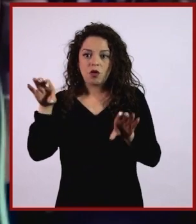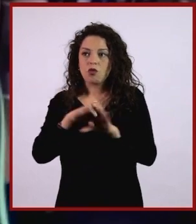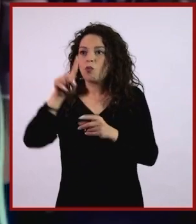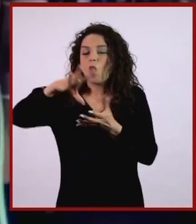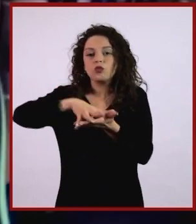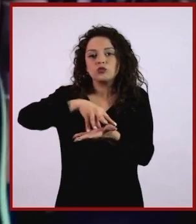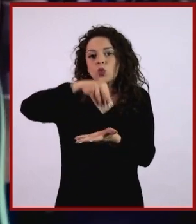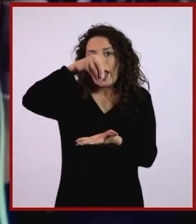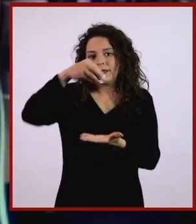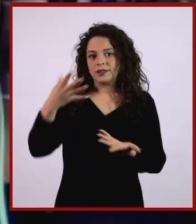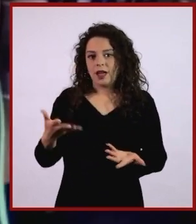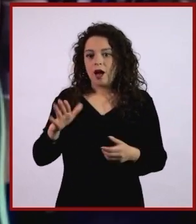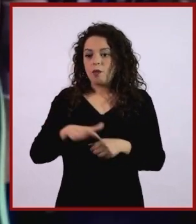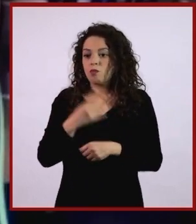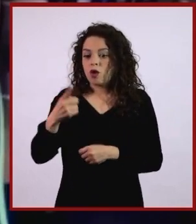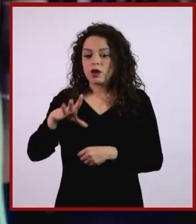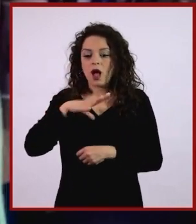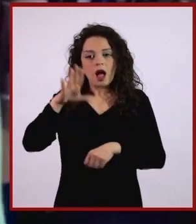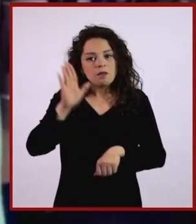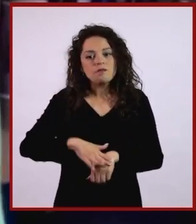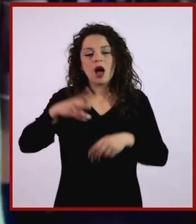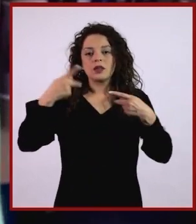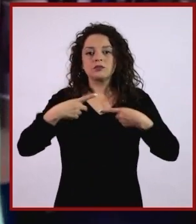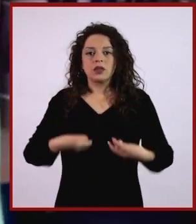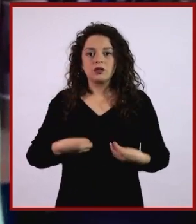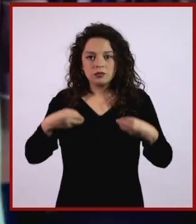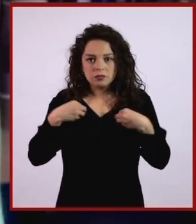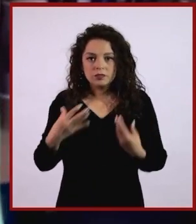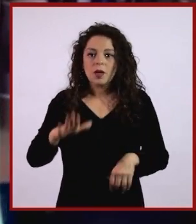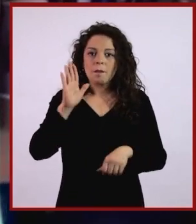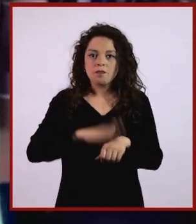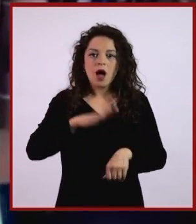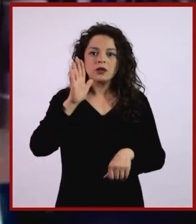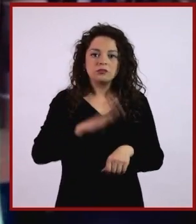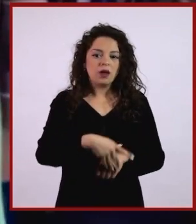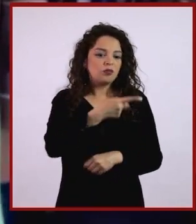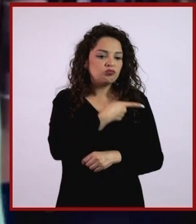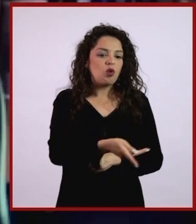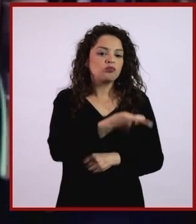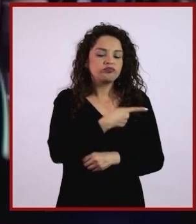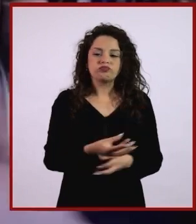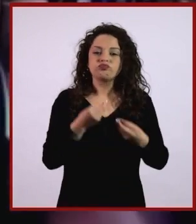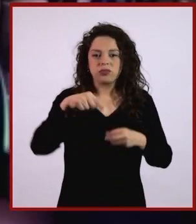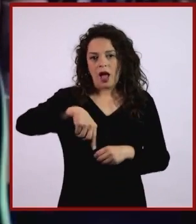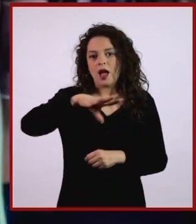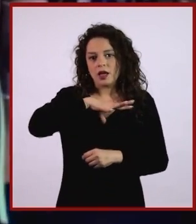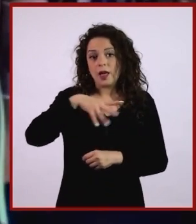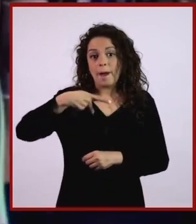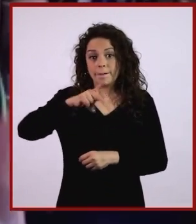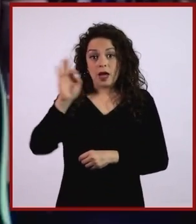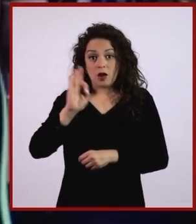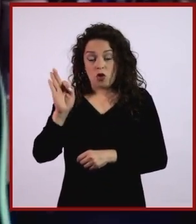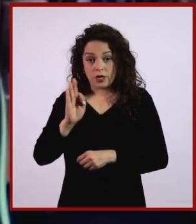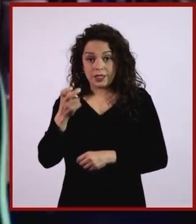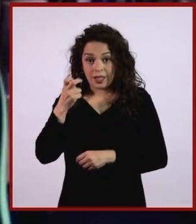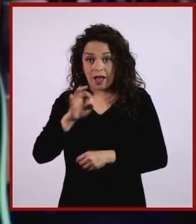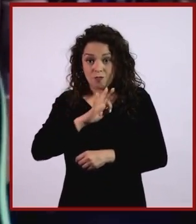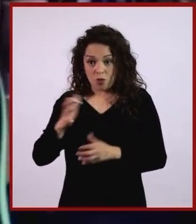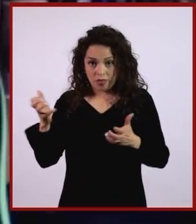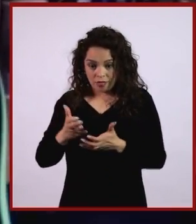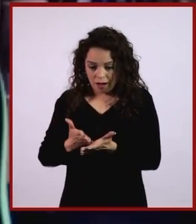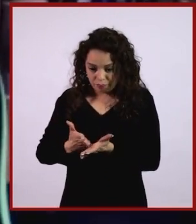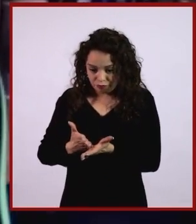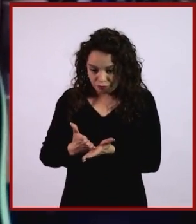¿no? Porque estamos hablando de mucho más población y con mucho más carencias. Pero si nos empezáramos a mover en esa